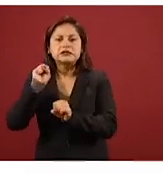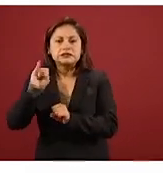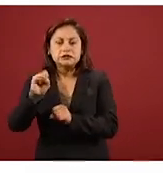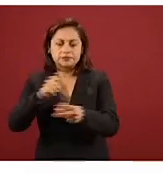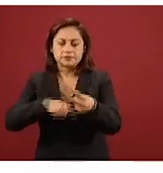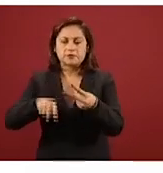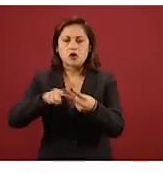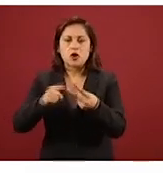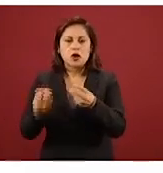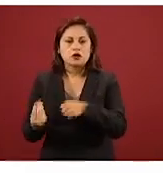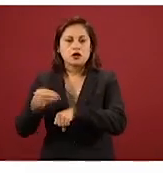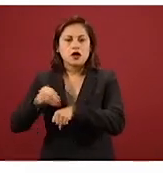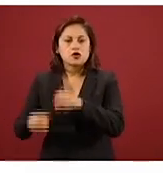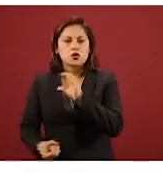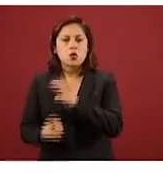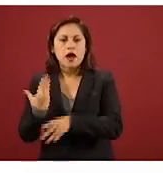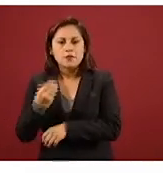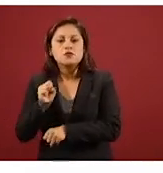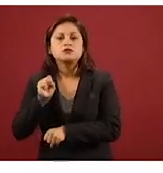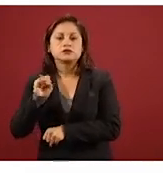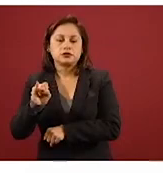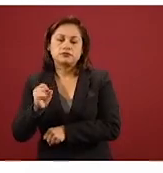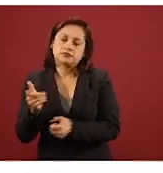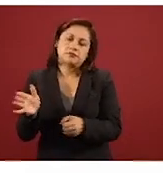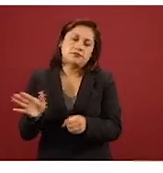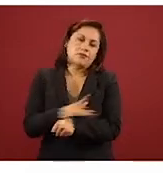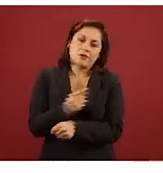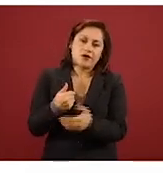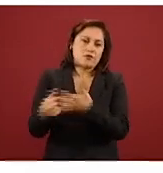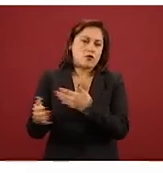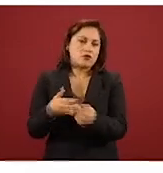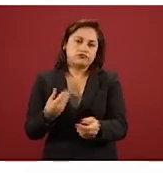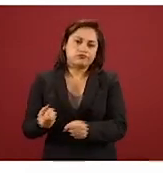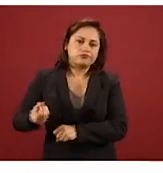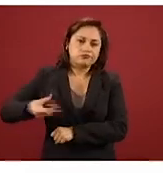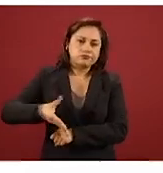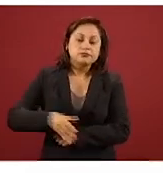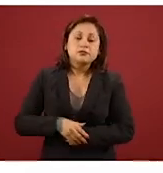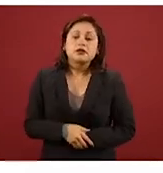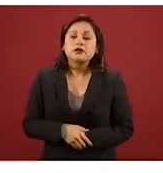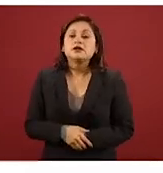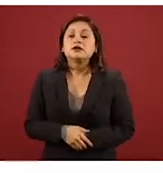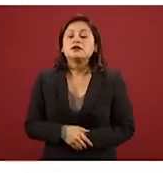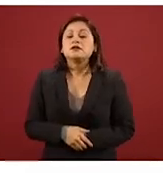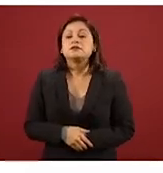esta modernización necesaria. Entonces, y para concluir, es